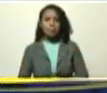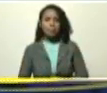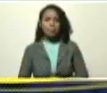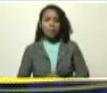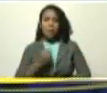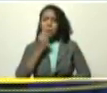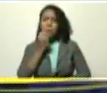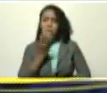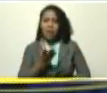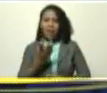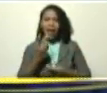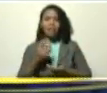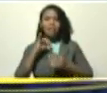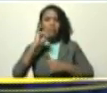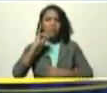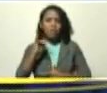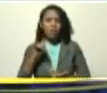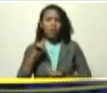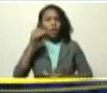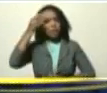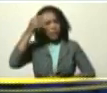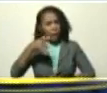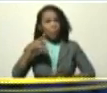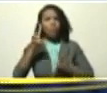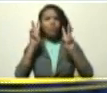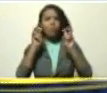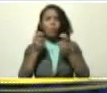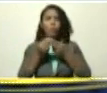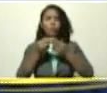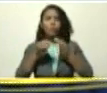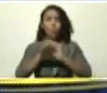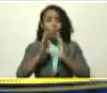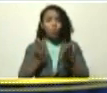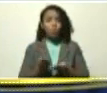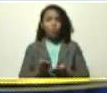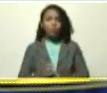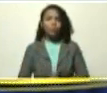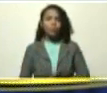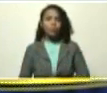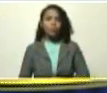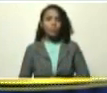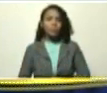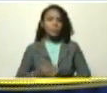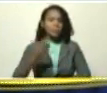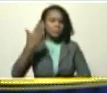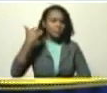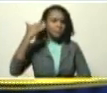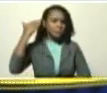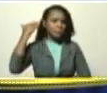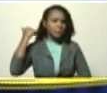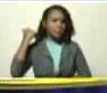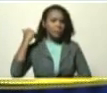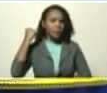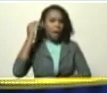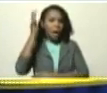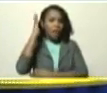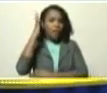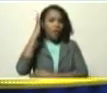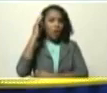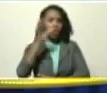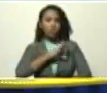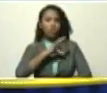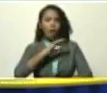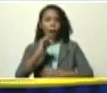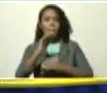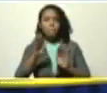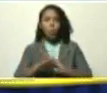Buenas noticias, los que creemos en un nuevo mundo. Hace un tiempo el Foro Social Mundial